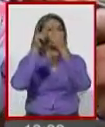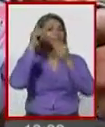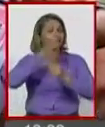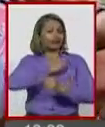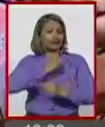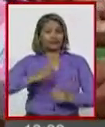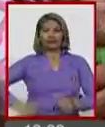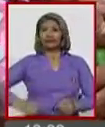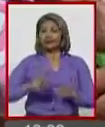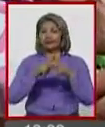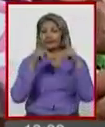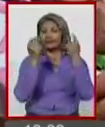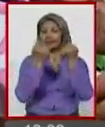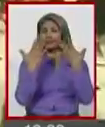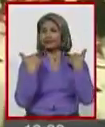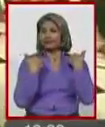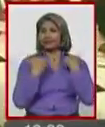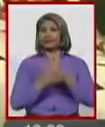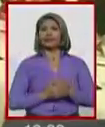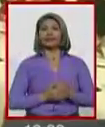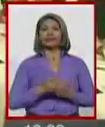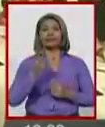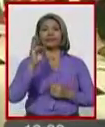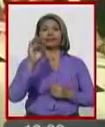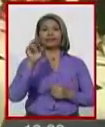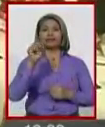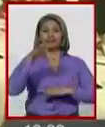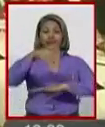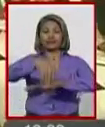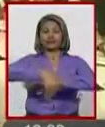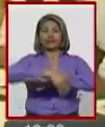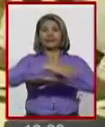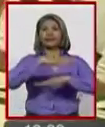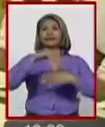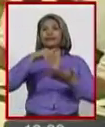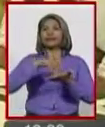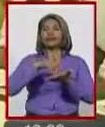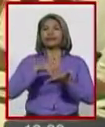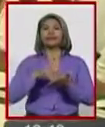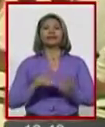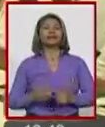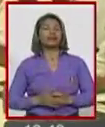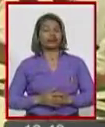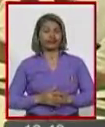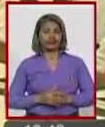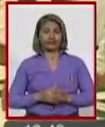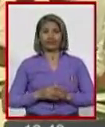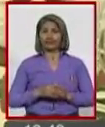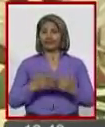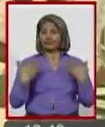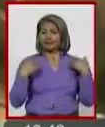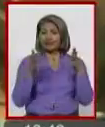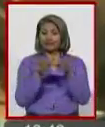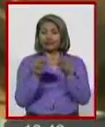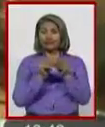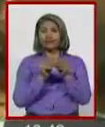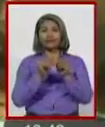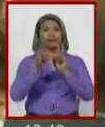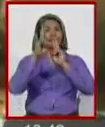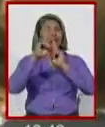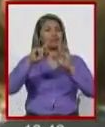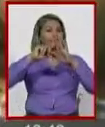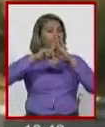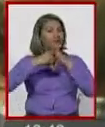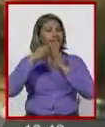como gobierno departamental encararemos este año, ¿no? Para las 7:30 de la noche en el Centro de Educación Ambiental se tiene previsto que se lleve a cabo la sesión de